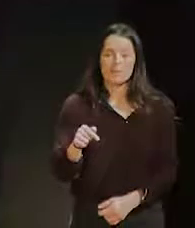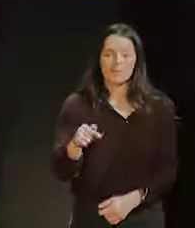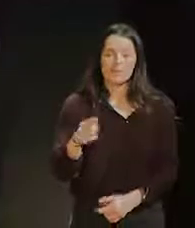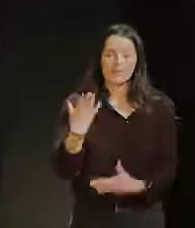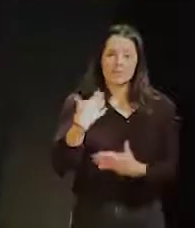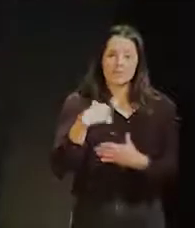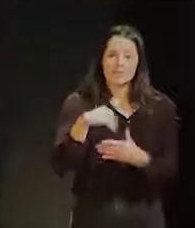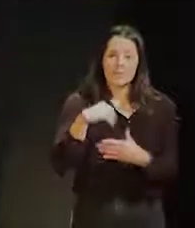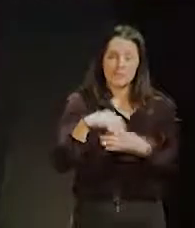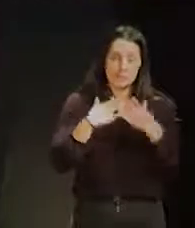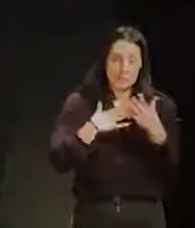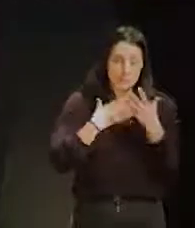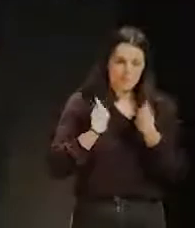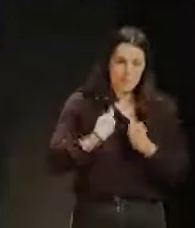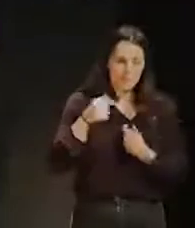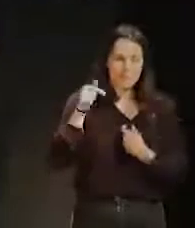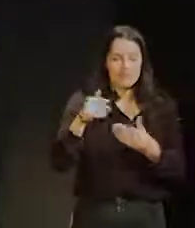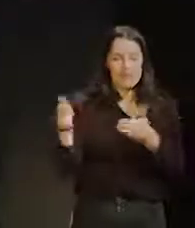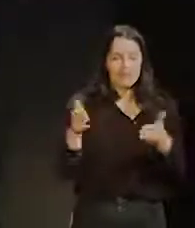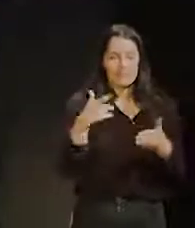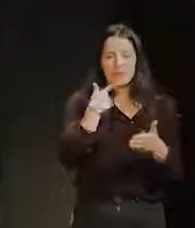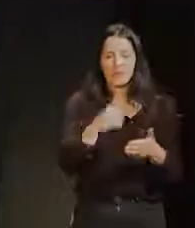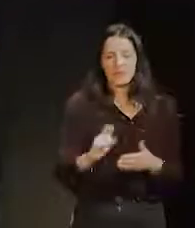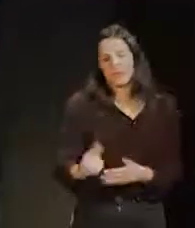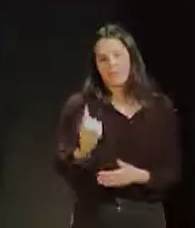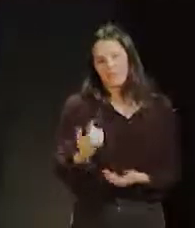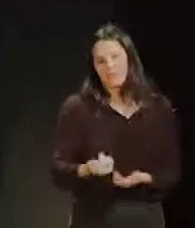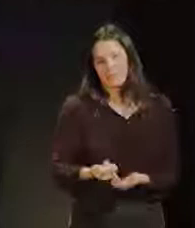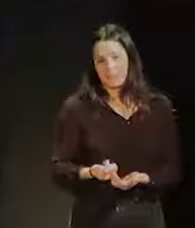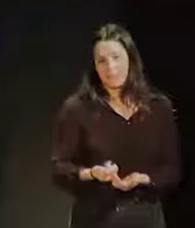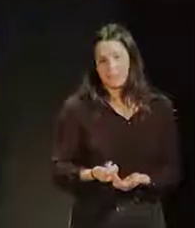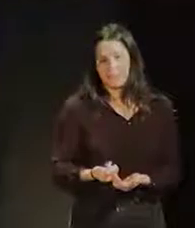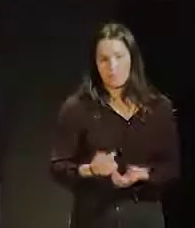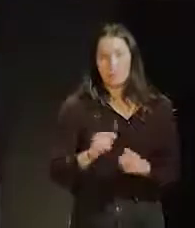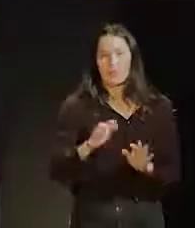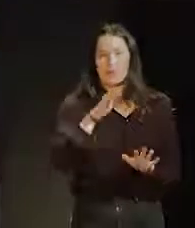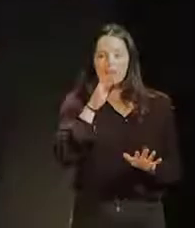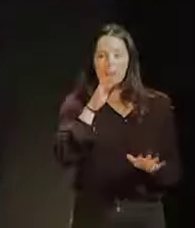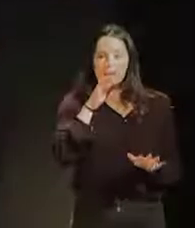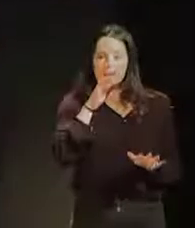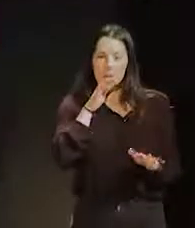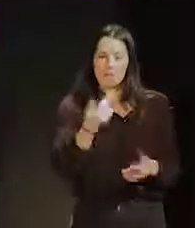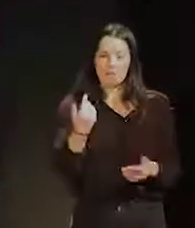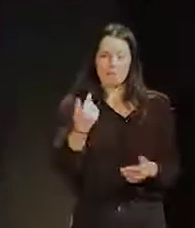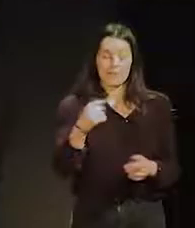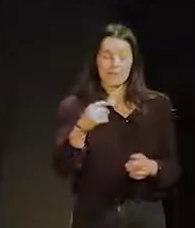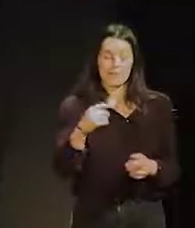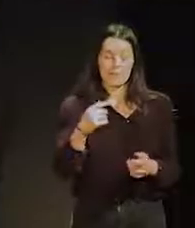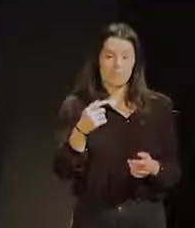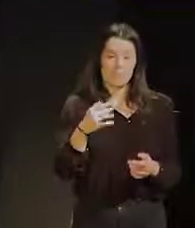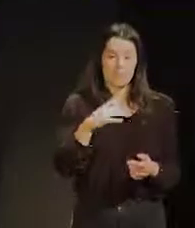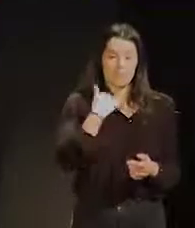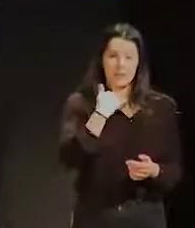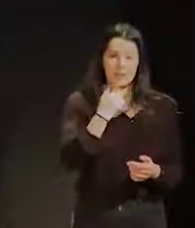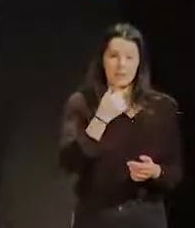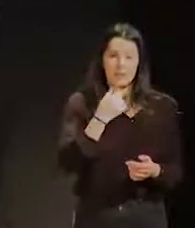difícil y siempre es un poco frágil. Y ahora ha pasado una cosa que es una